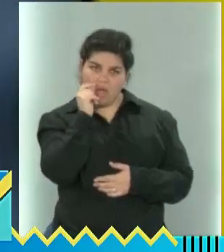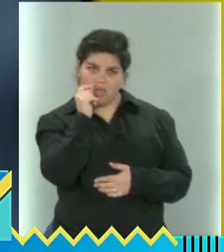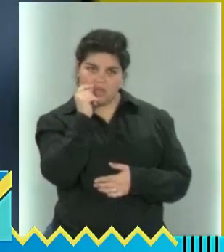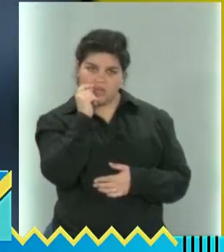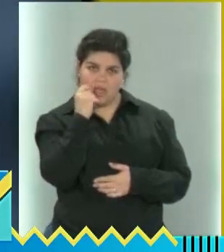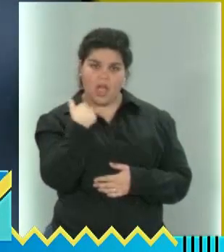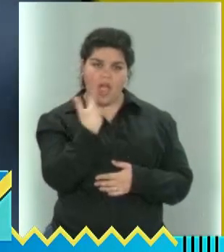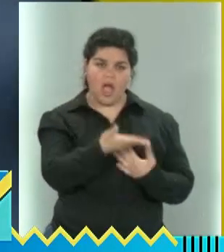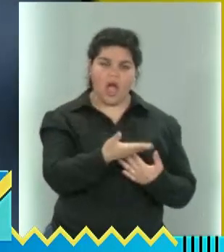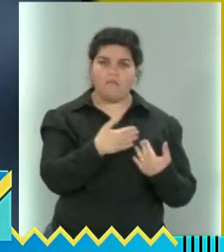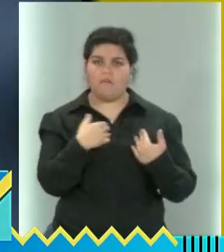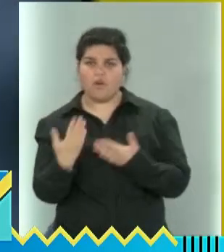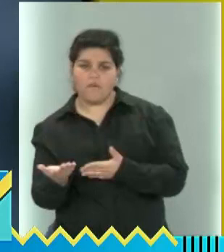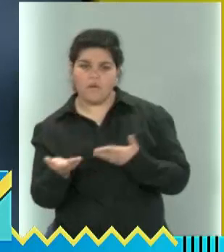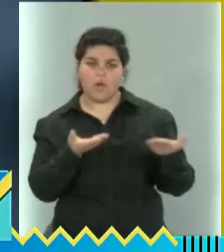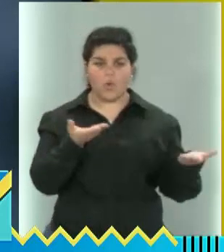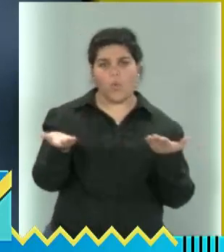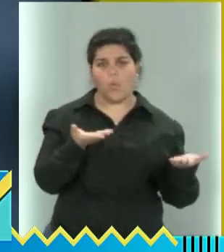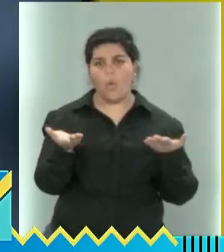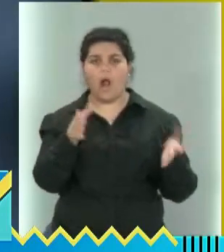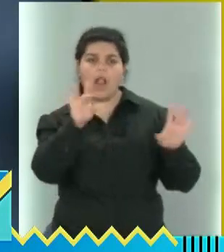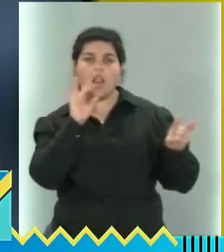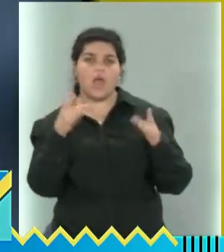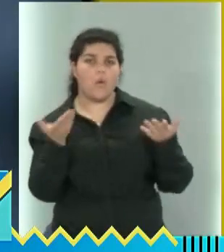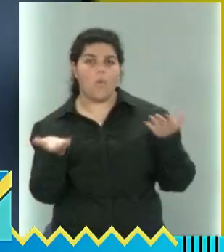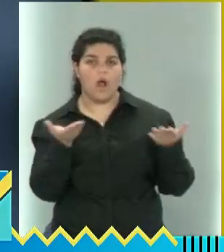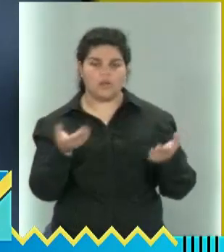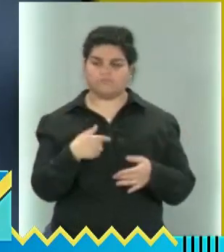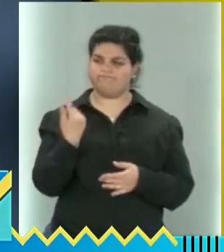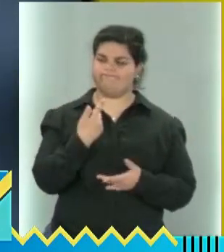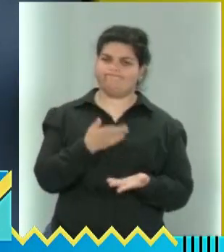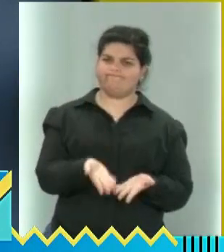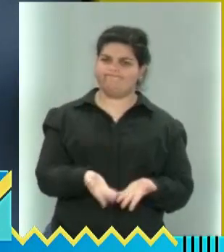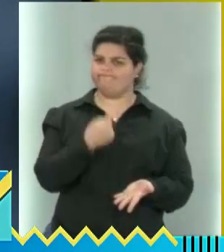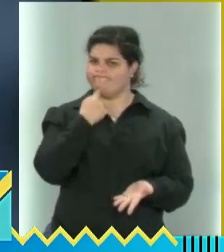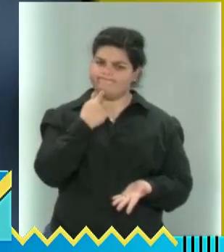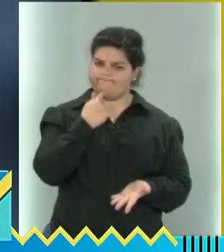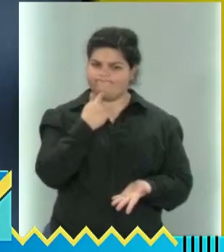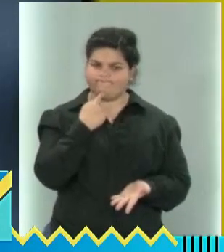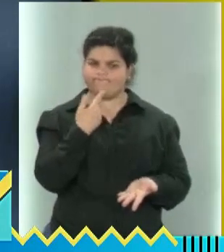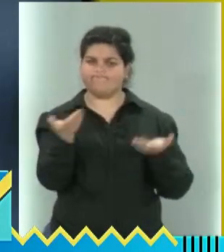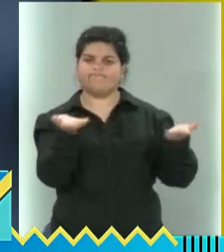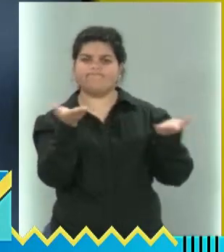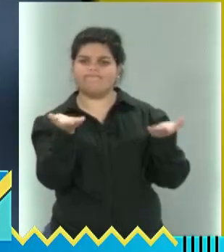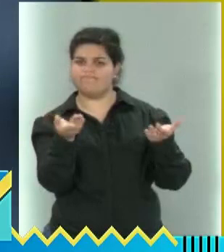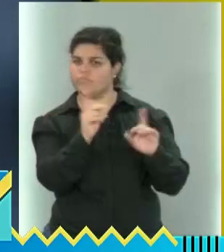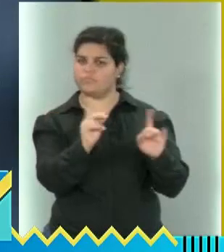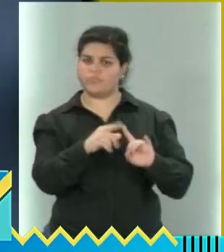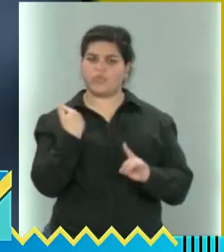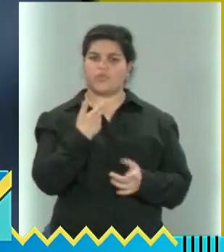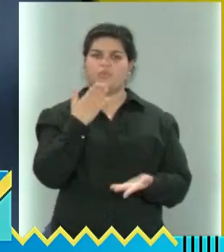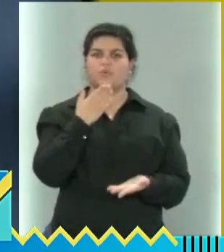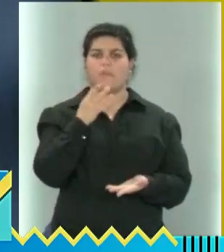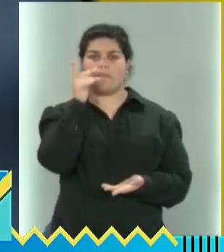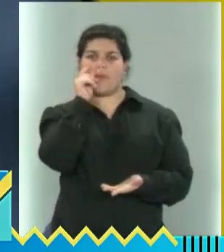colocarnos en una posición o en otra posición, nosotros siempre hemos estado cuestionando eso. Nosotros creemos que nuestro lugar como